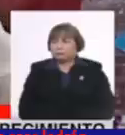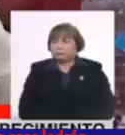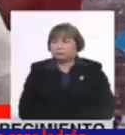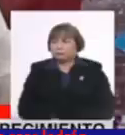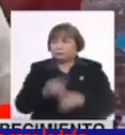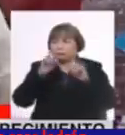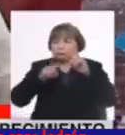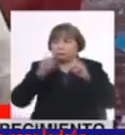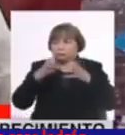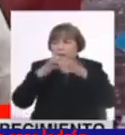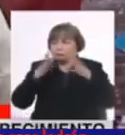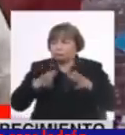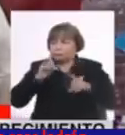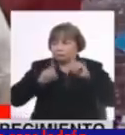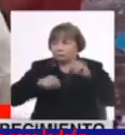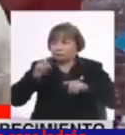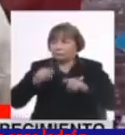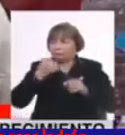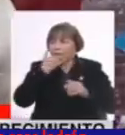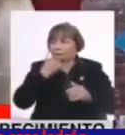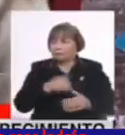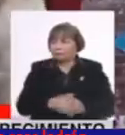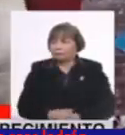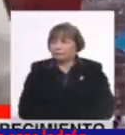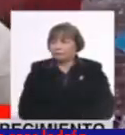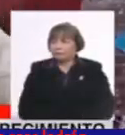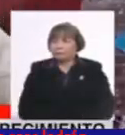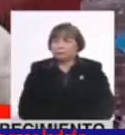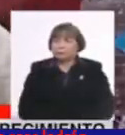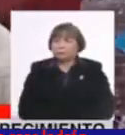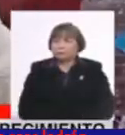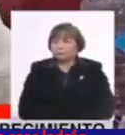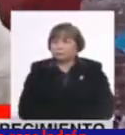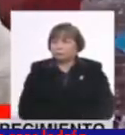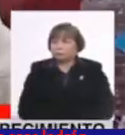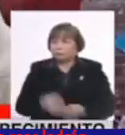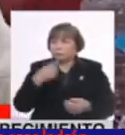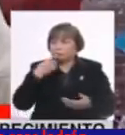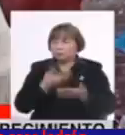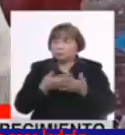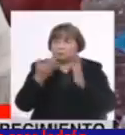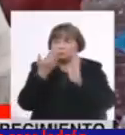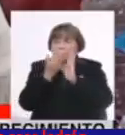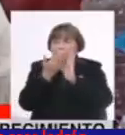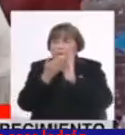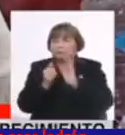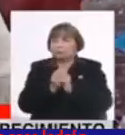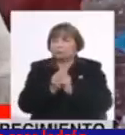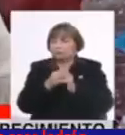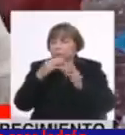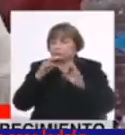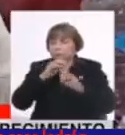Y algunos congresistas sí se equivocan. Sí, claro, se equivocan. Ya, me refería que la puerta es la